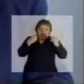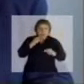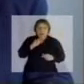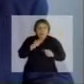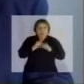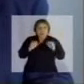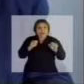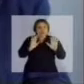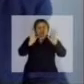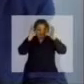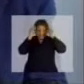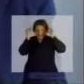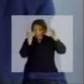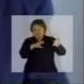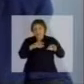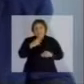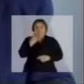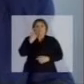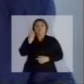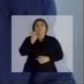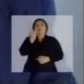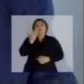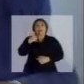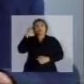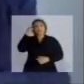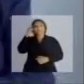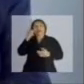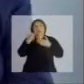No nos dejan Pensar En las fundamentales